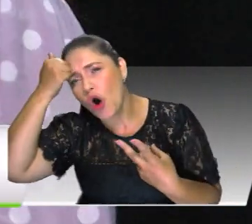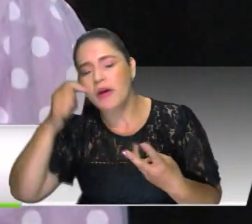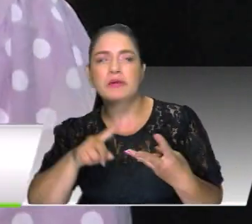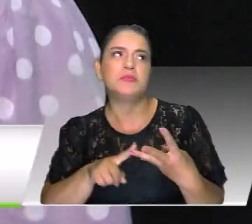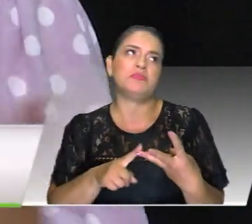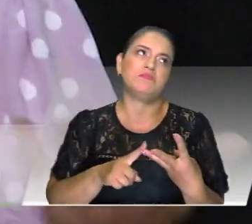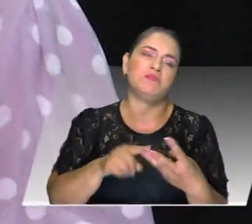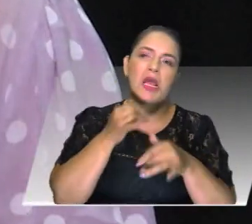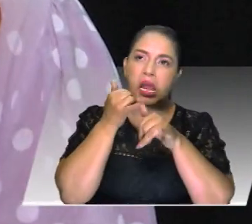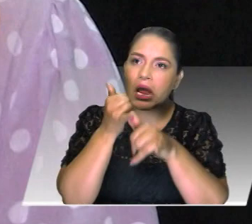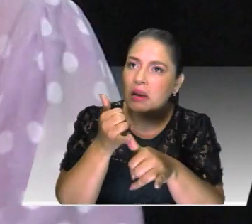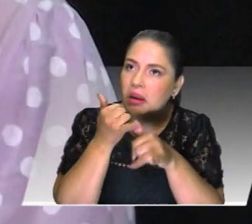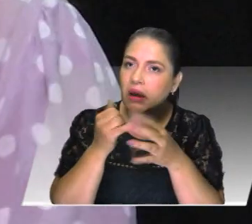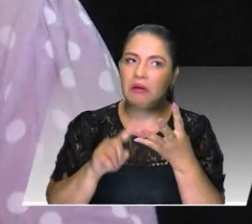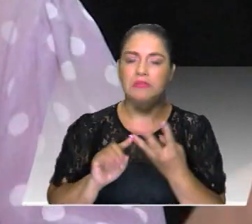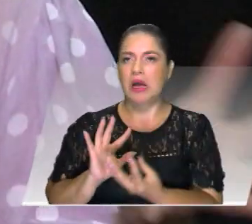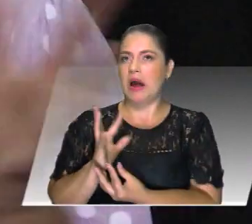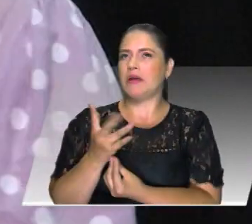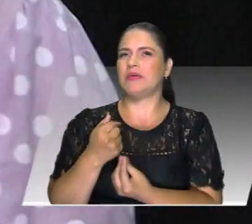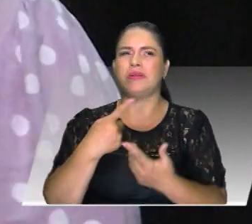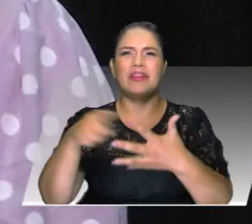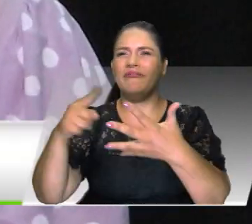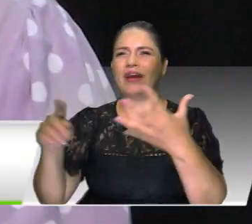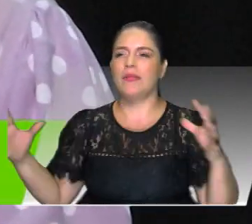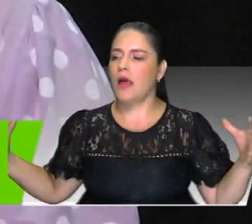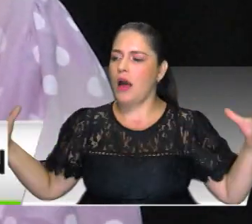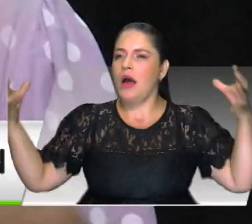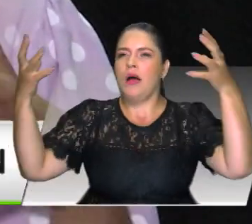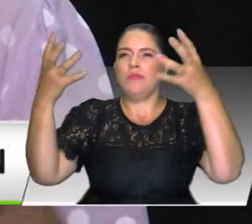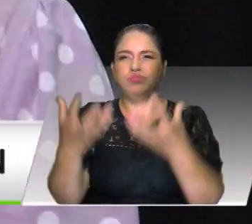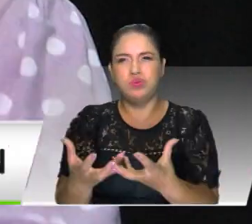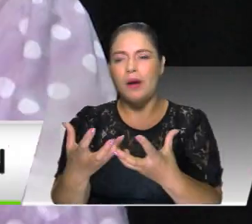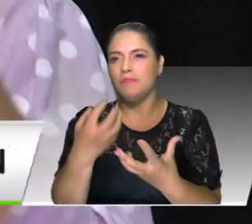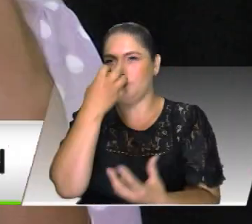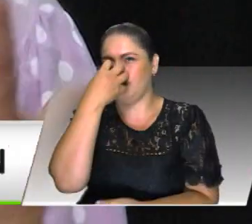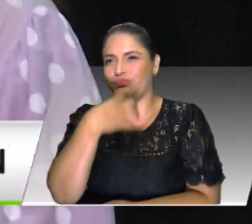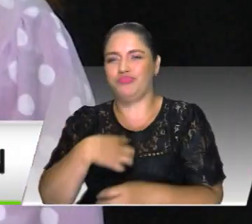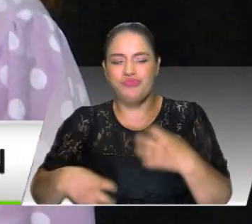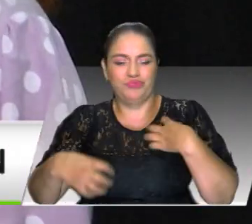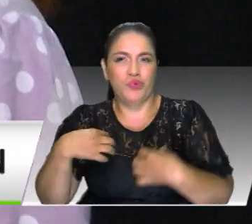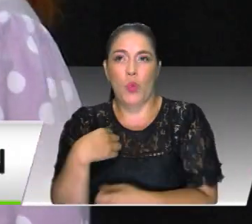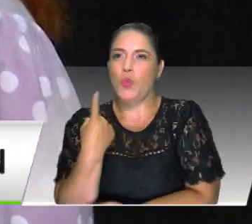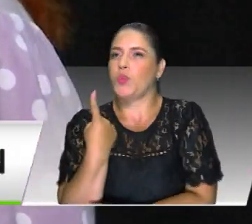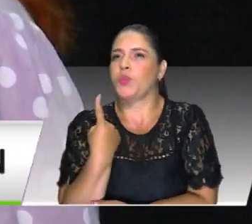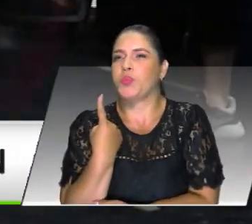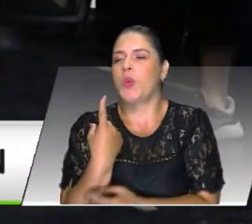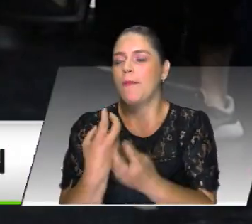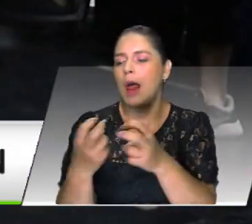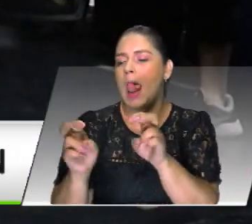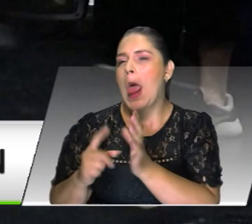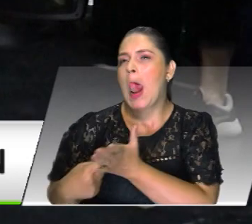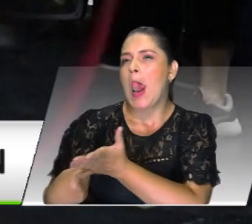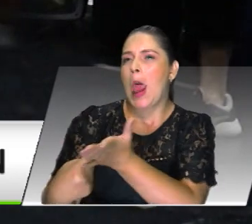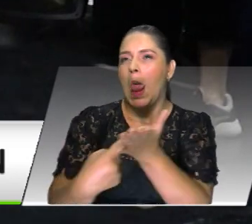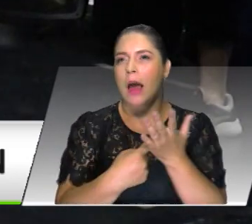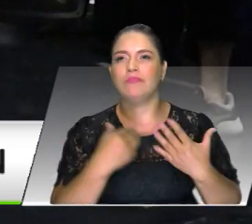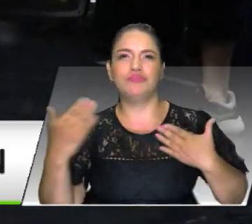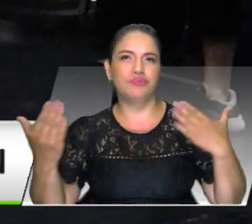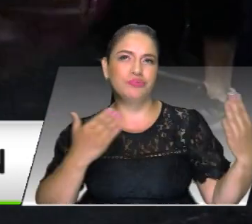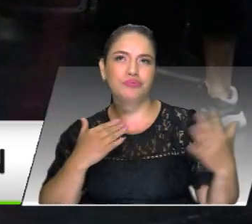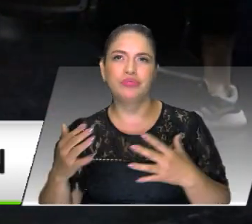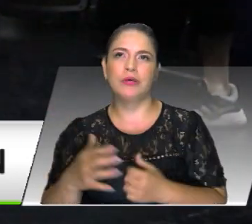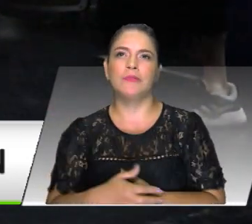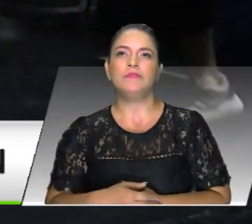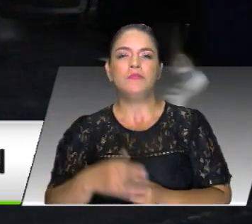vienen ingenieros, vienen artistas y acá nos encontramos y en un círculo de confianza le damos paso a